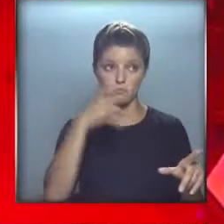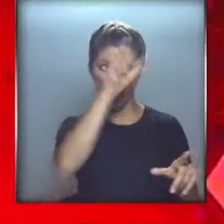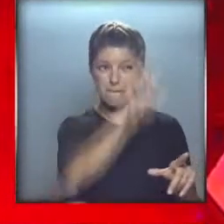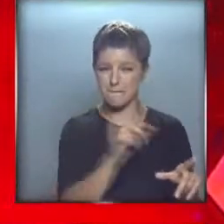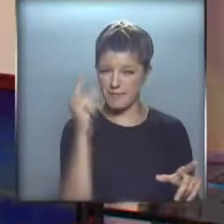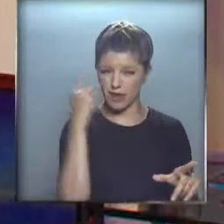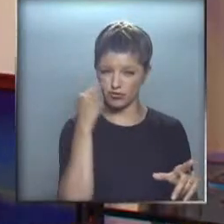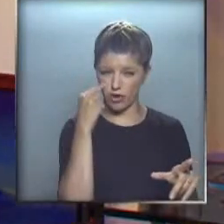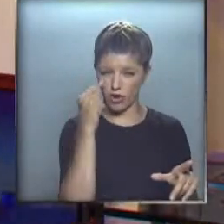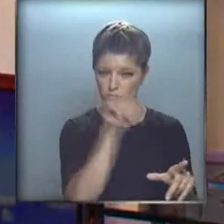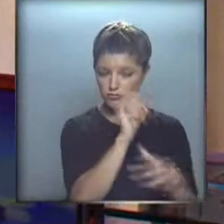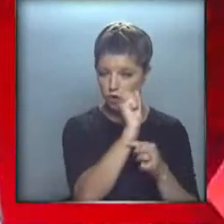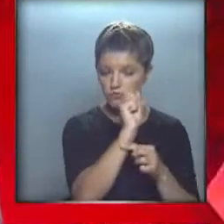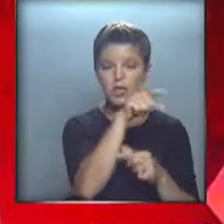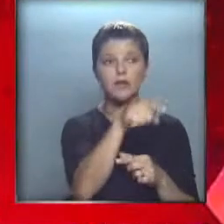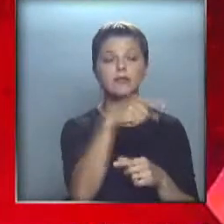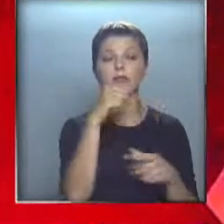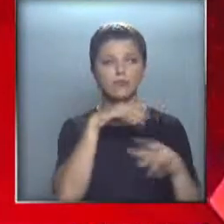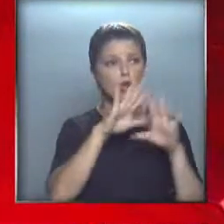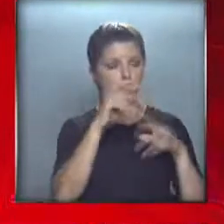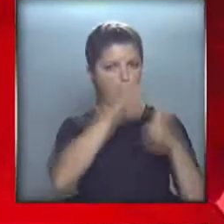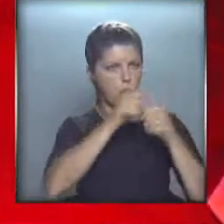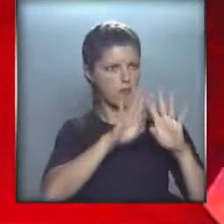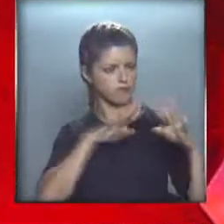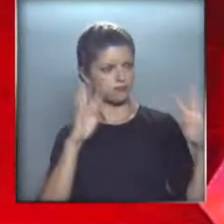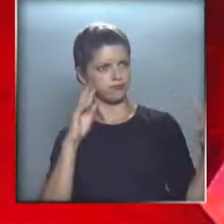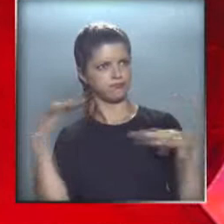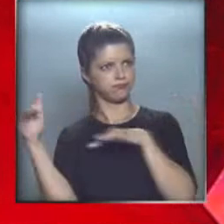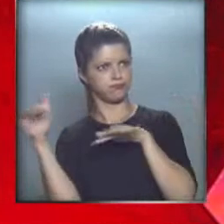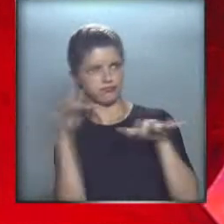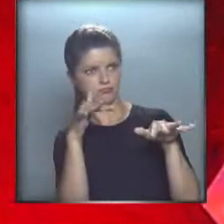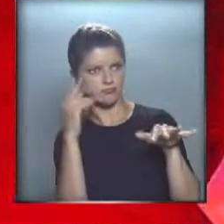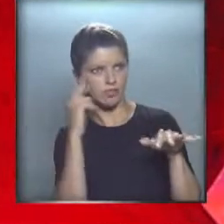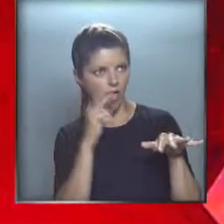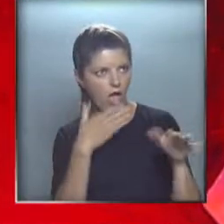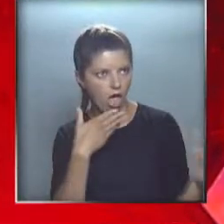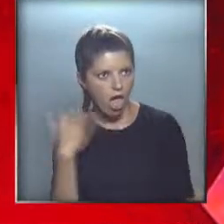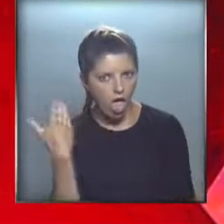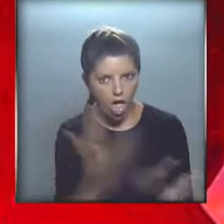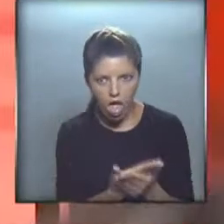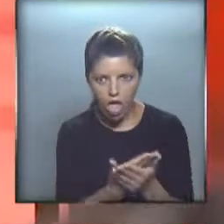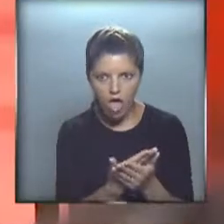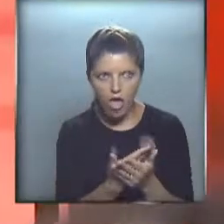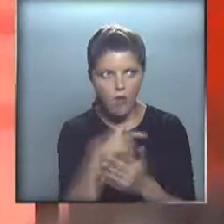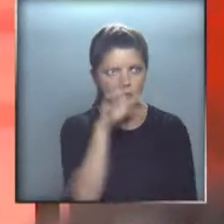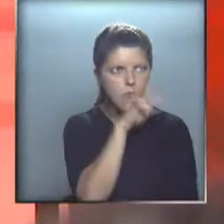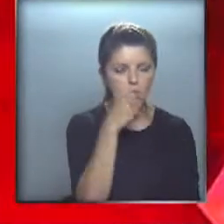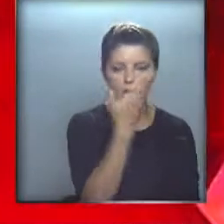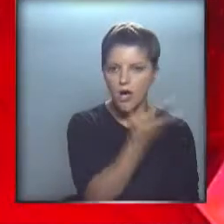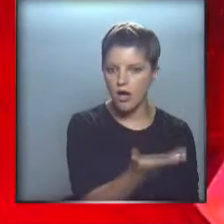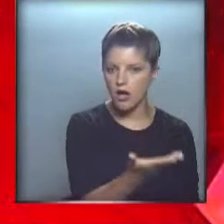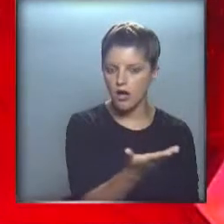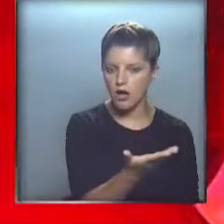del mechón violeta. Sí. Y había muchos chicos que iban conmigo, compañeros, que estaban anonadados por haber visto a esta chica. Sí.